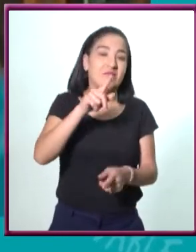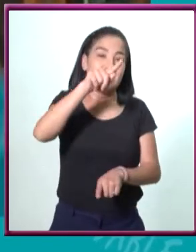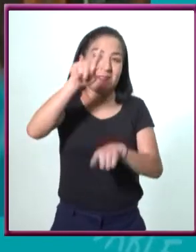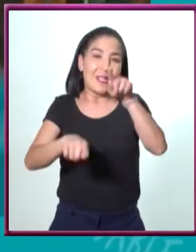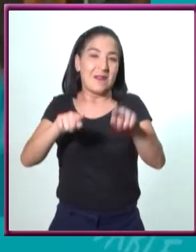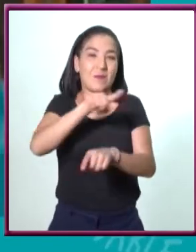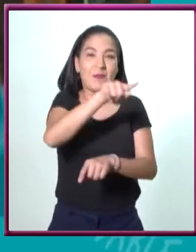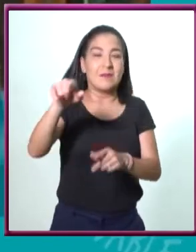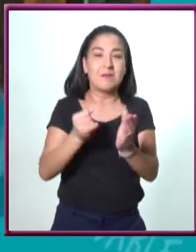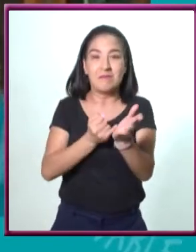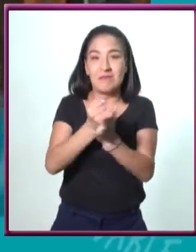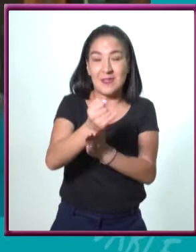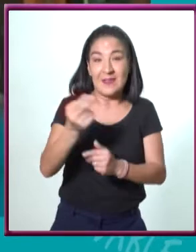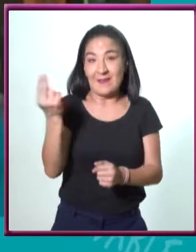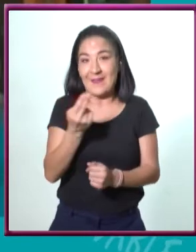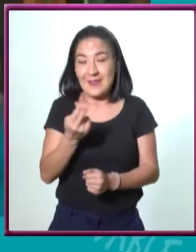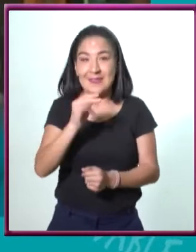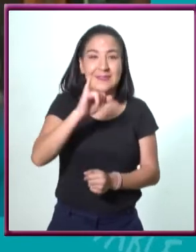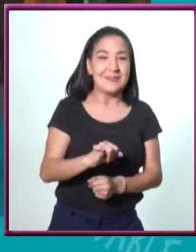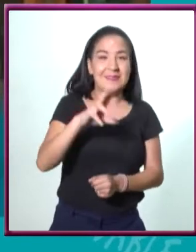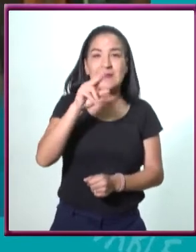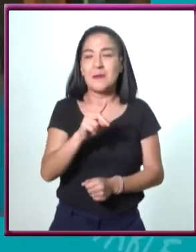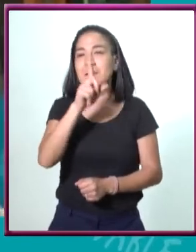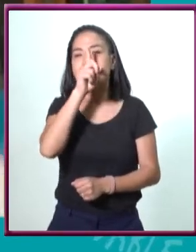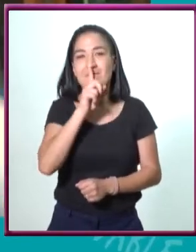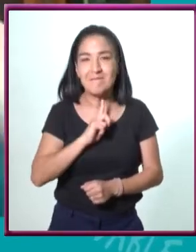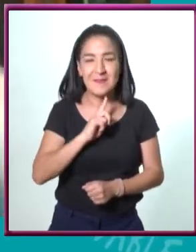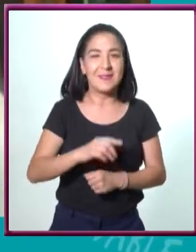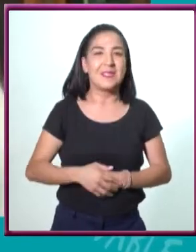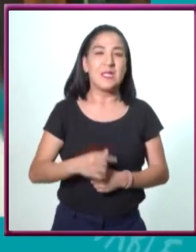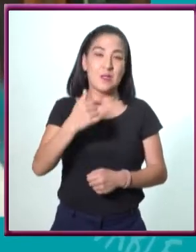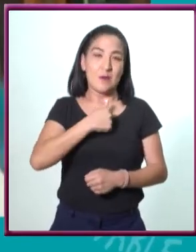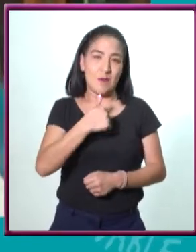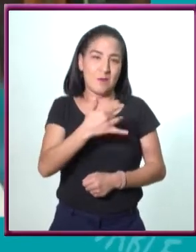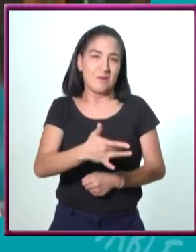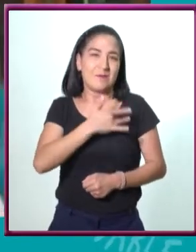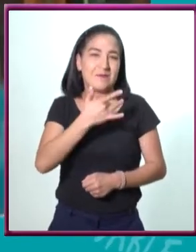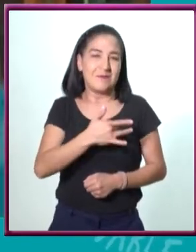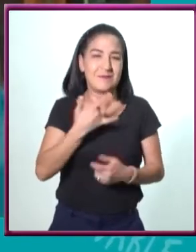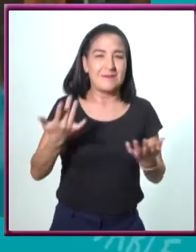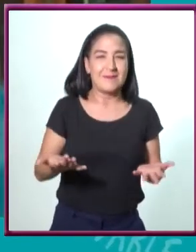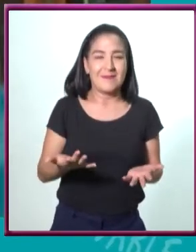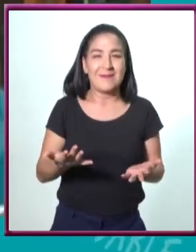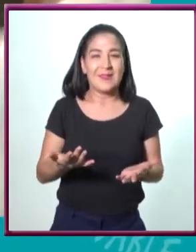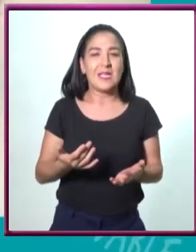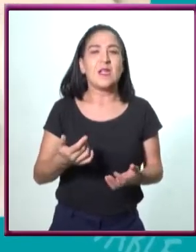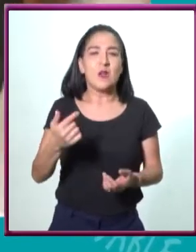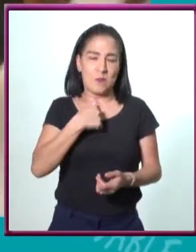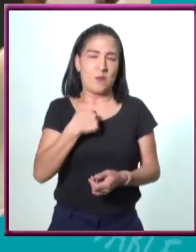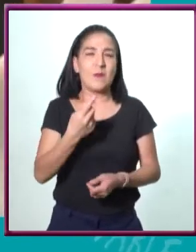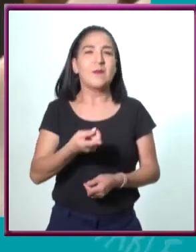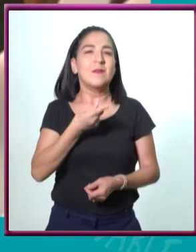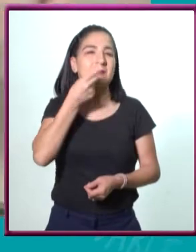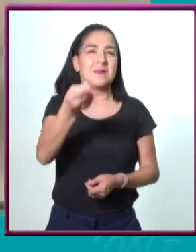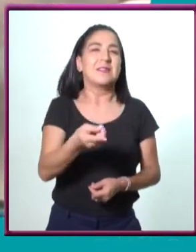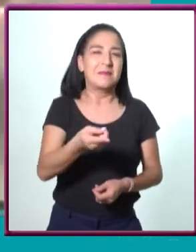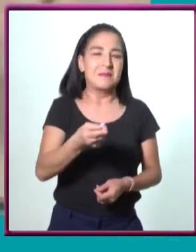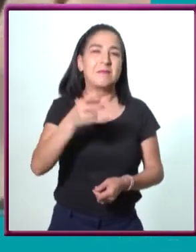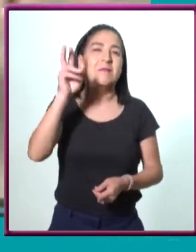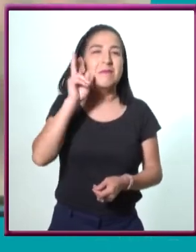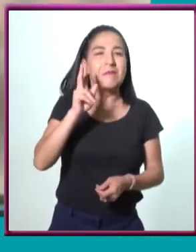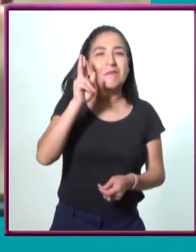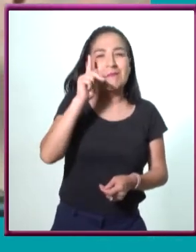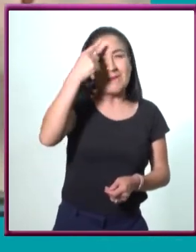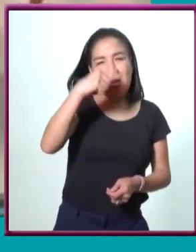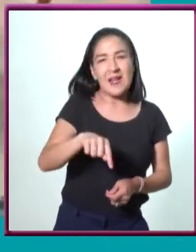decide si es necesario. Yo siento que si dices voy a decir esto para no hacer sentir